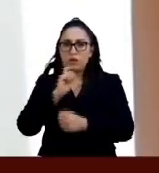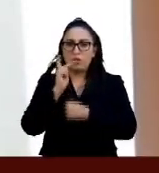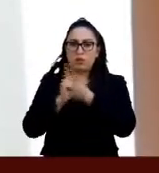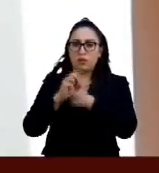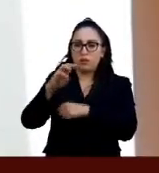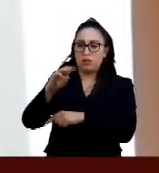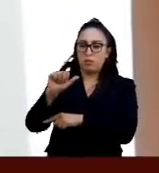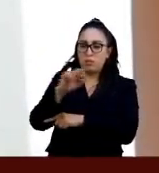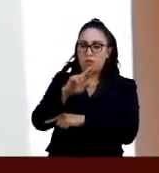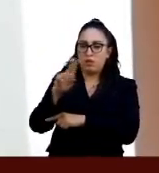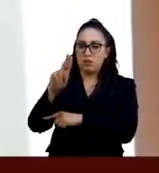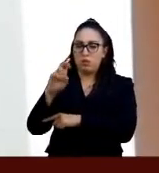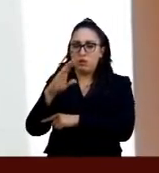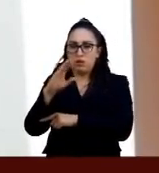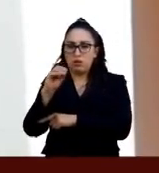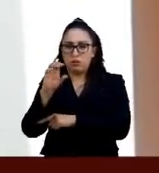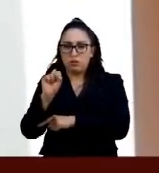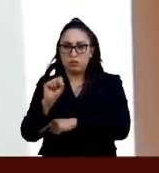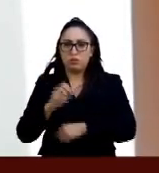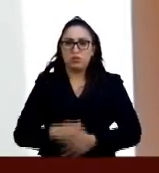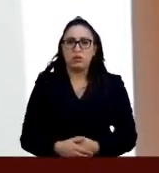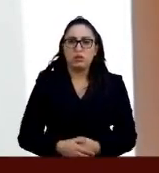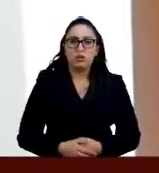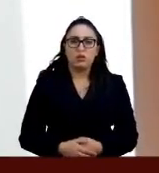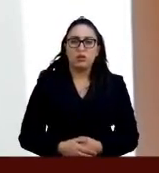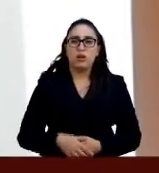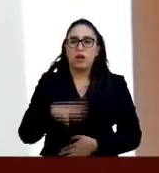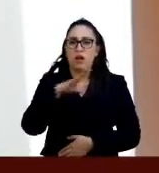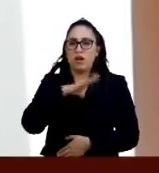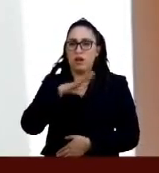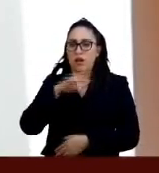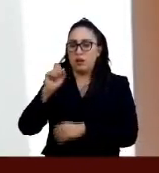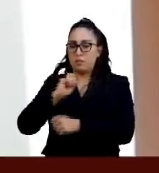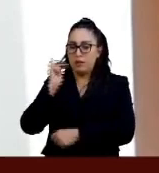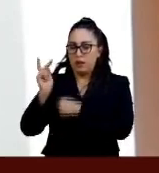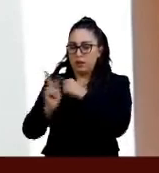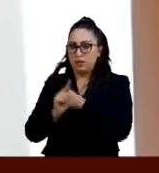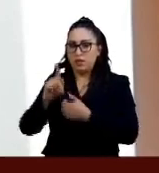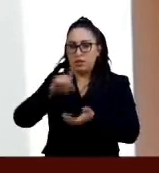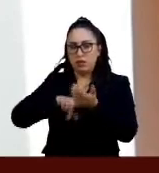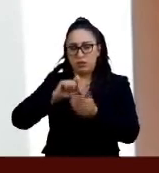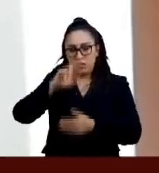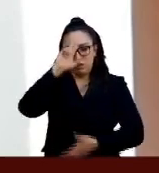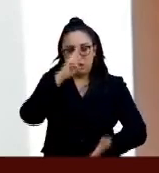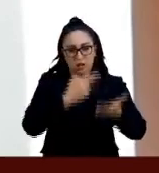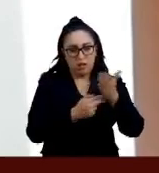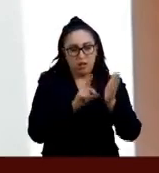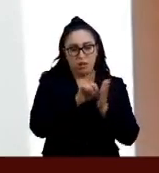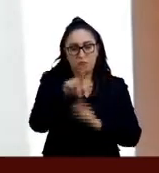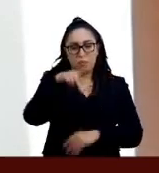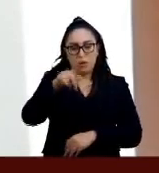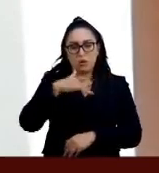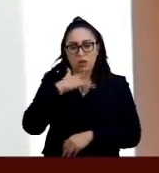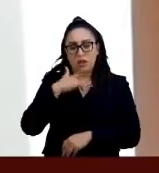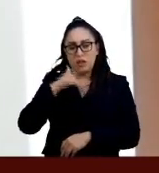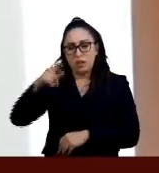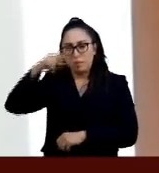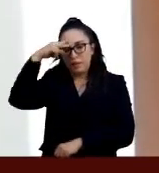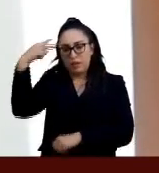pequeños, los países que se violan nuestros derechos, encontramos en México ese hermano de